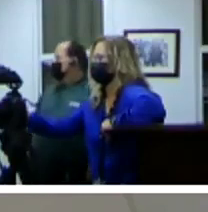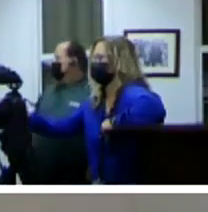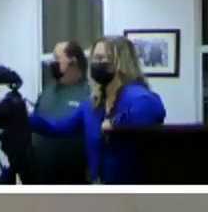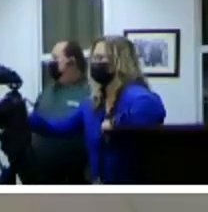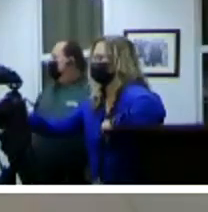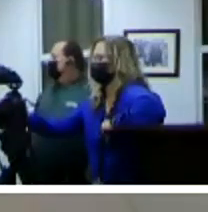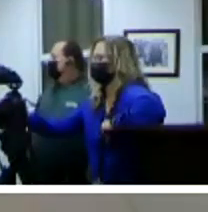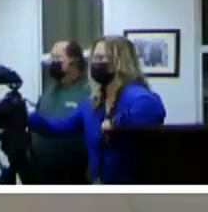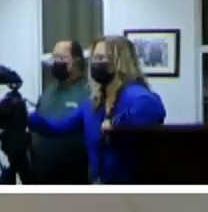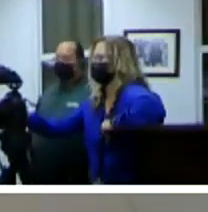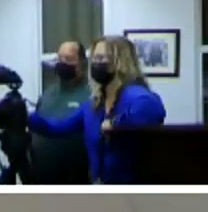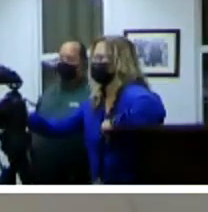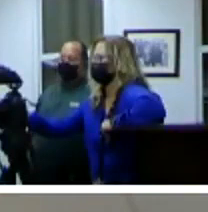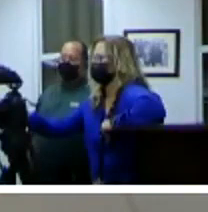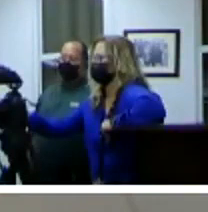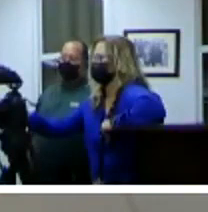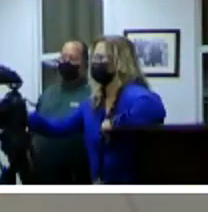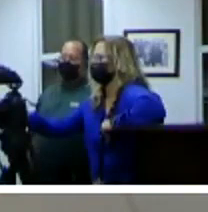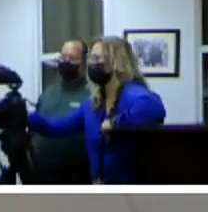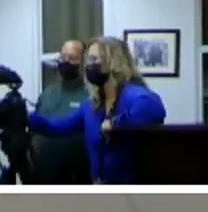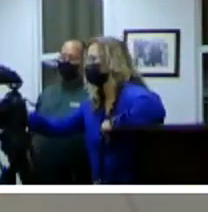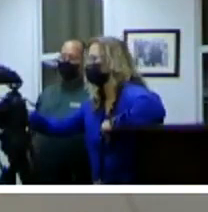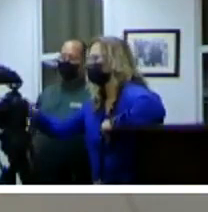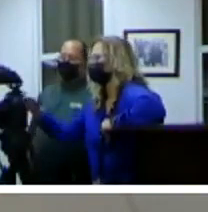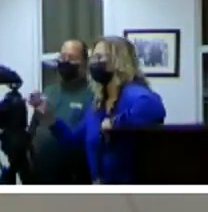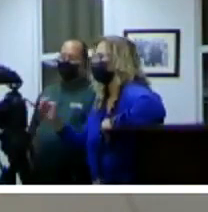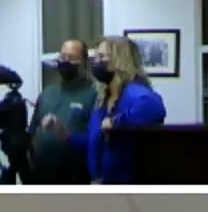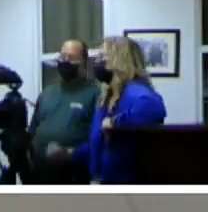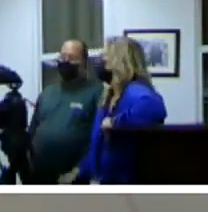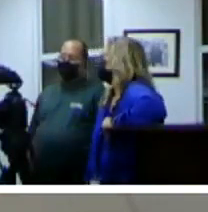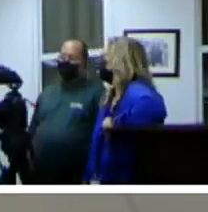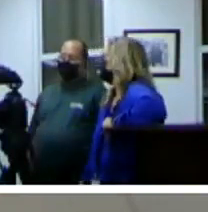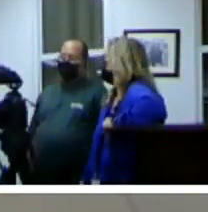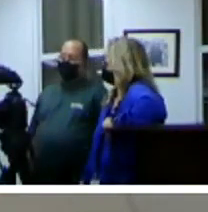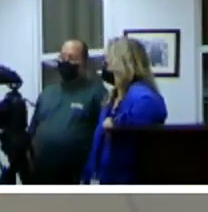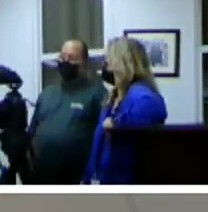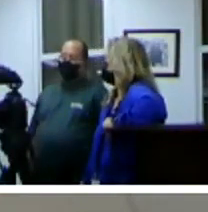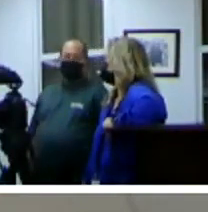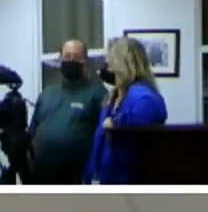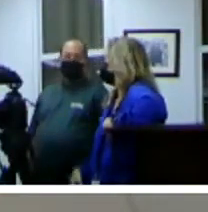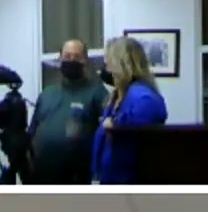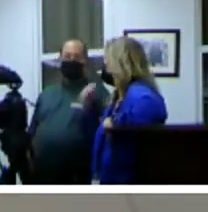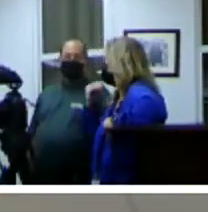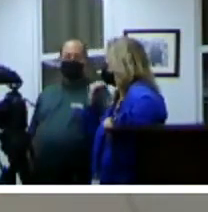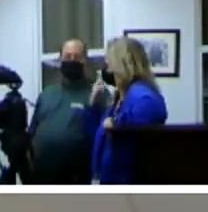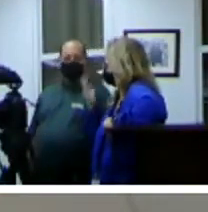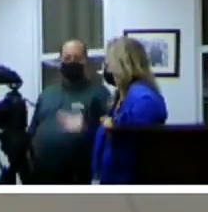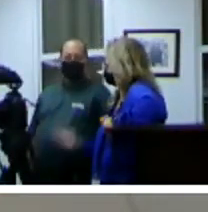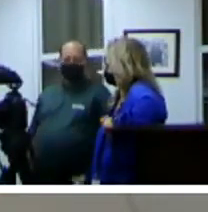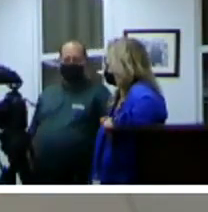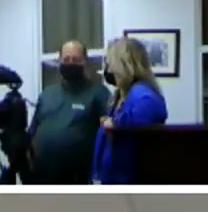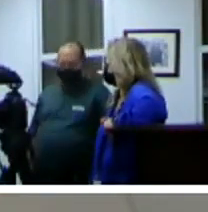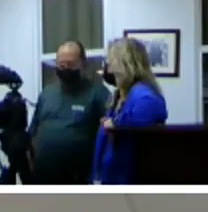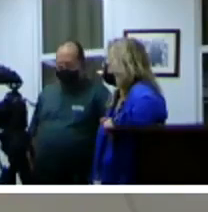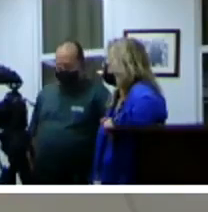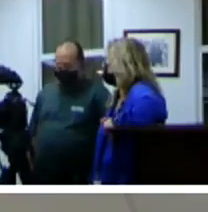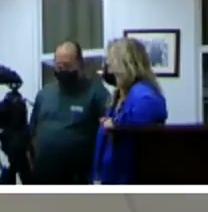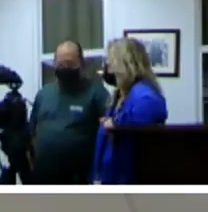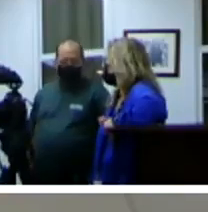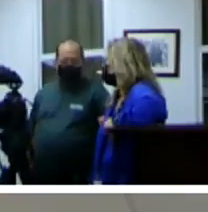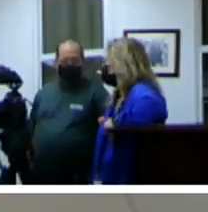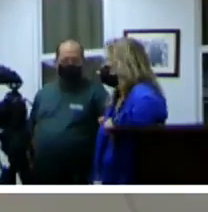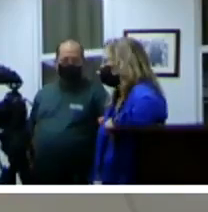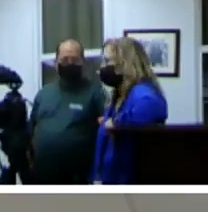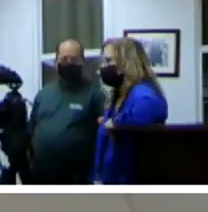para bajar entonces. Y lo que hicieron fue eliminar carga. No, no, no fuimos nosotros. Es algo operacional del sistema. Ah, para, sí, base,